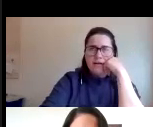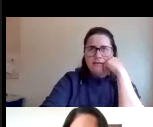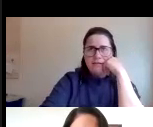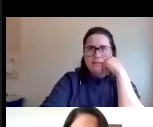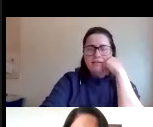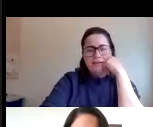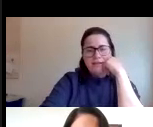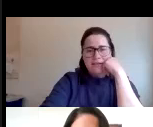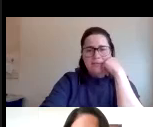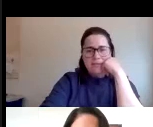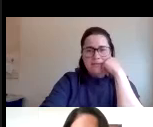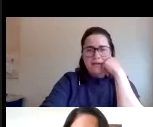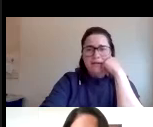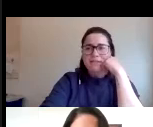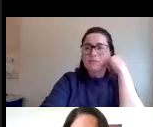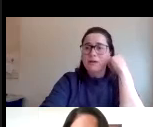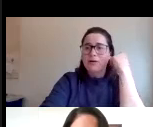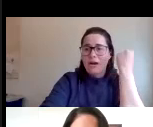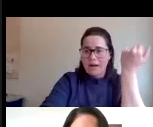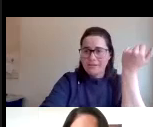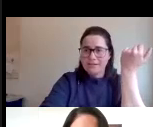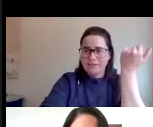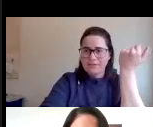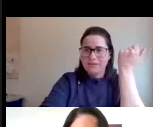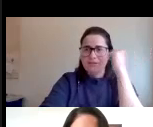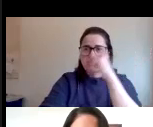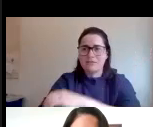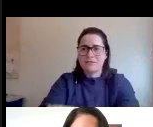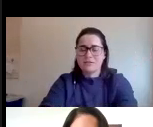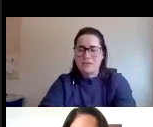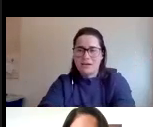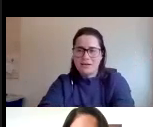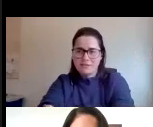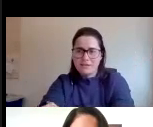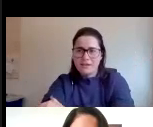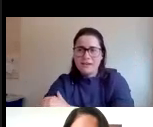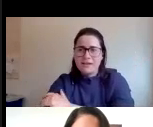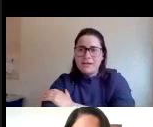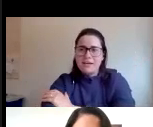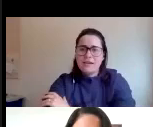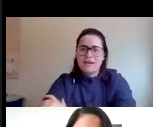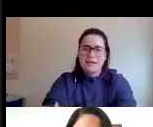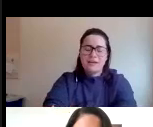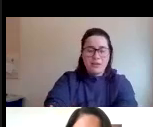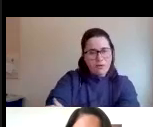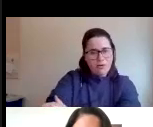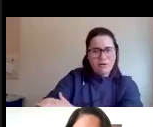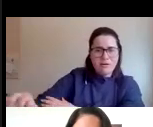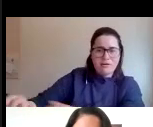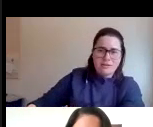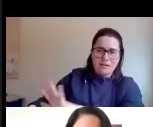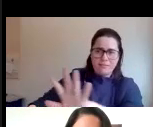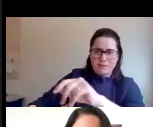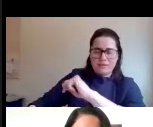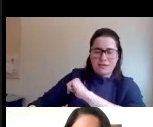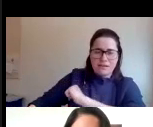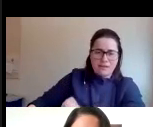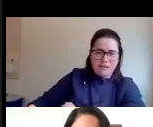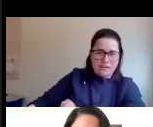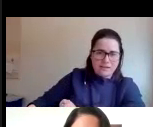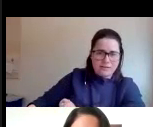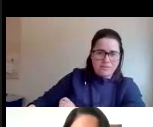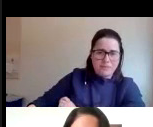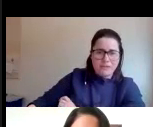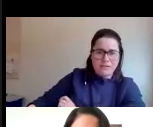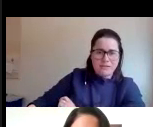La característica que tiene principal es que es un lago kárstico, significa está en una zona kárstica, y alrededor lo que tiene, para esta era la